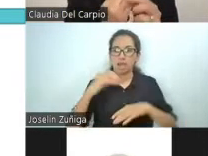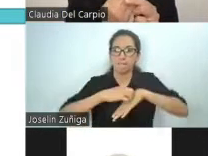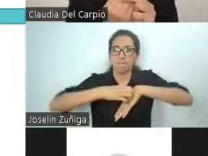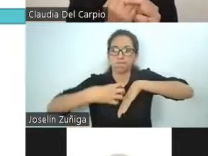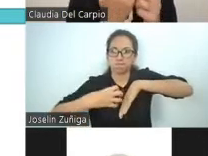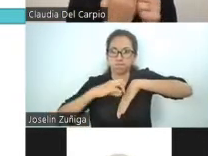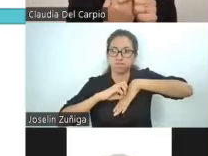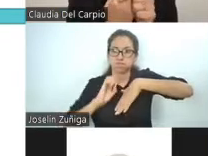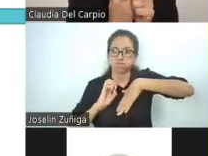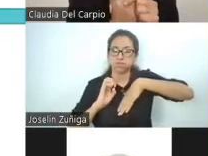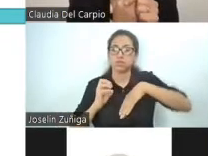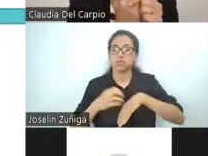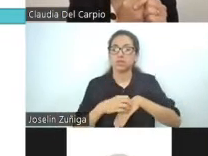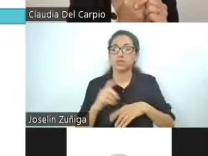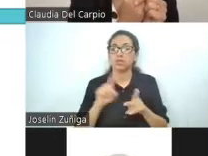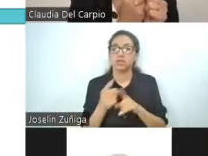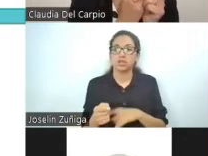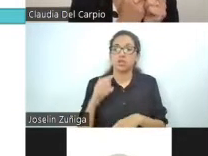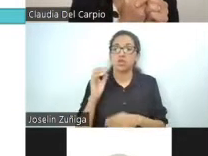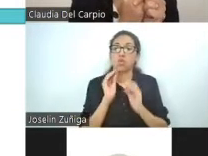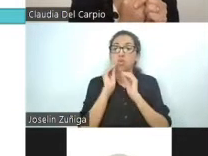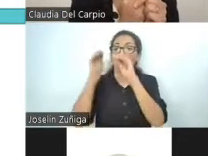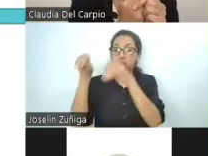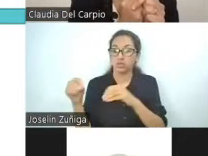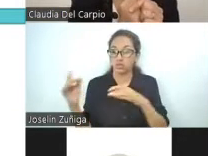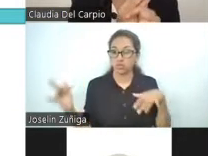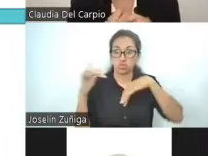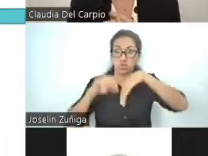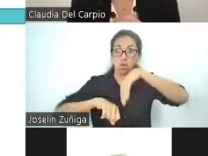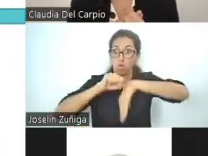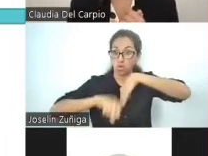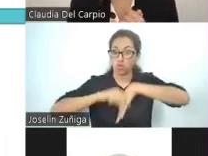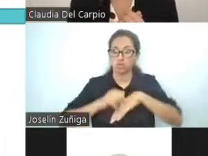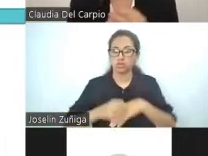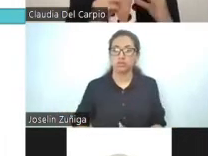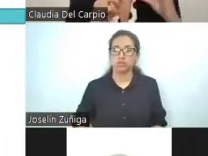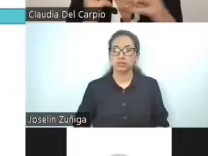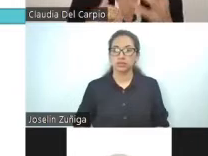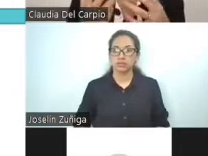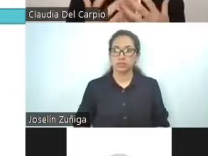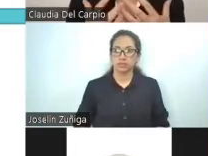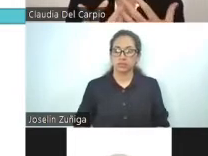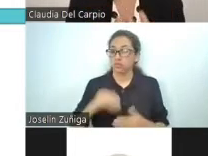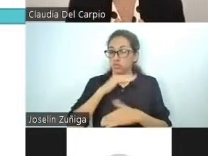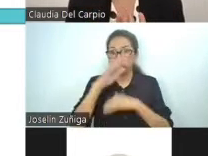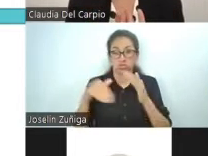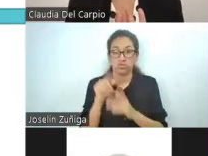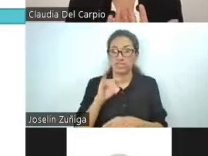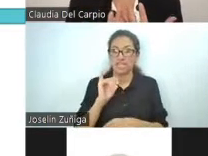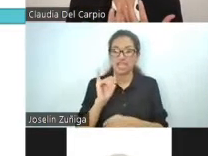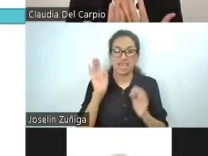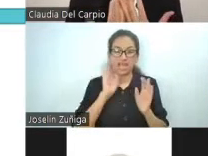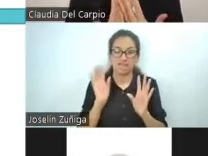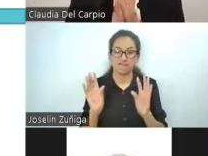piel con piel, el molusco contagioso, que también es por contacto directo de las lesiones. Entonces, todas estas infecciones de